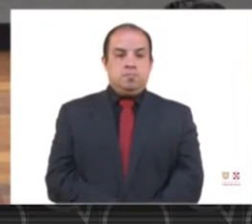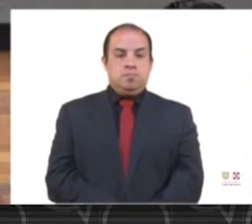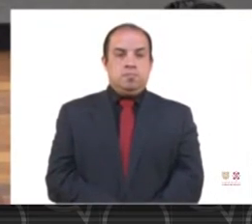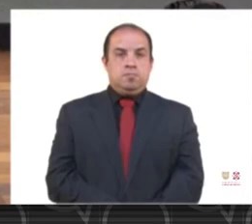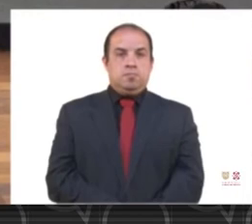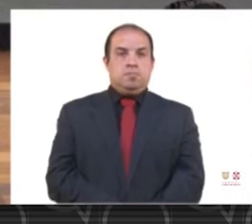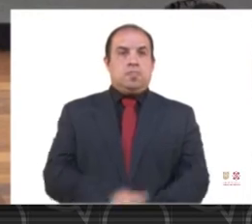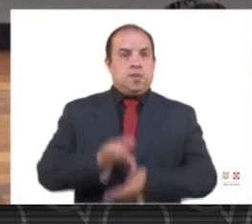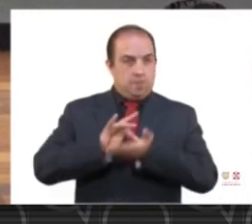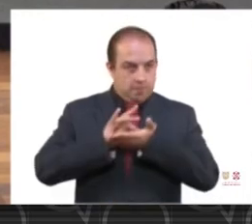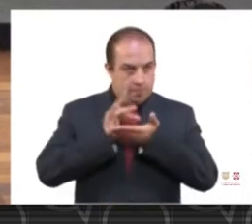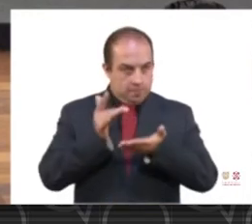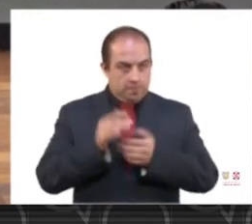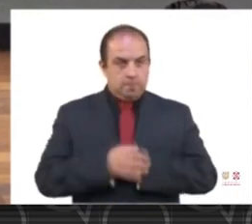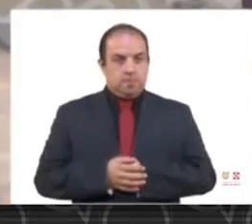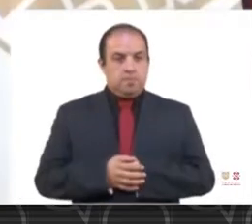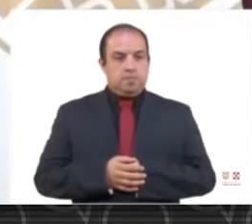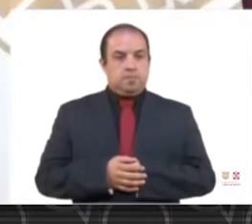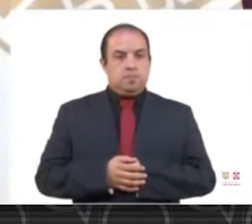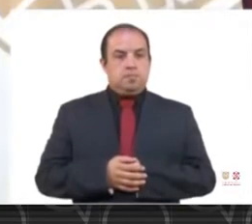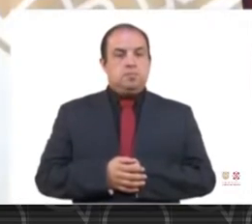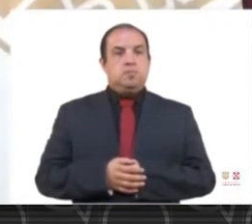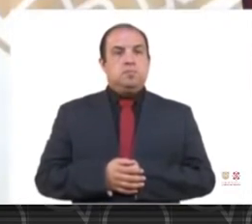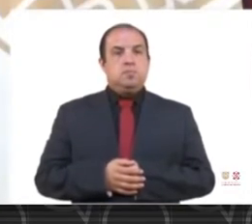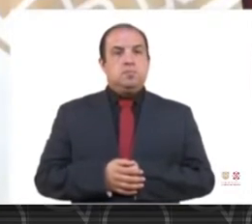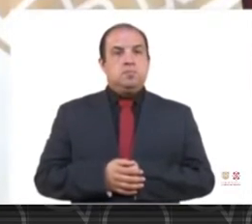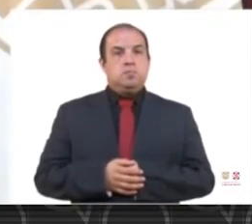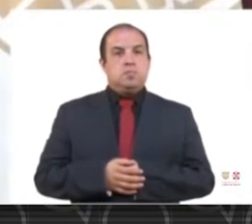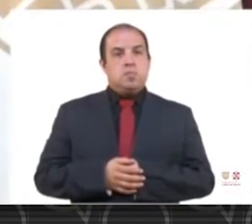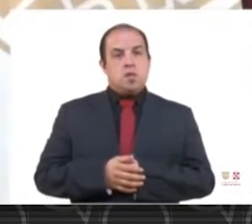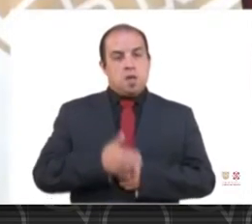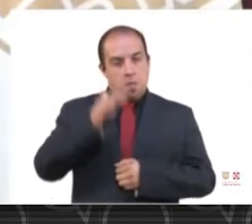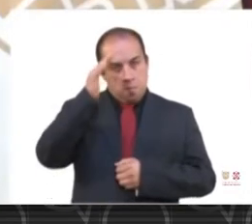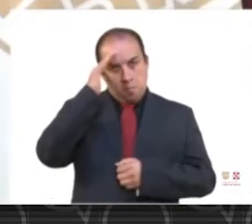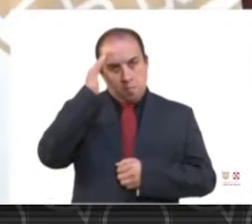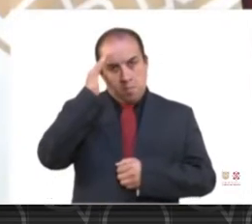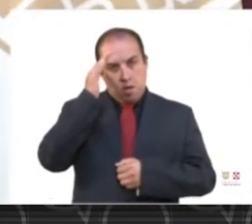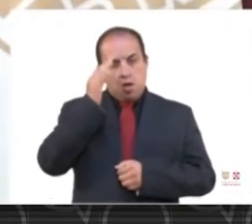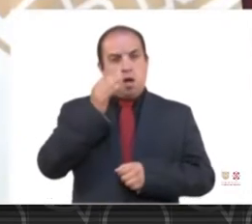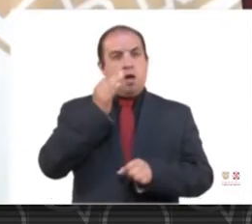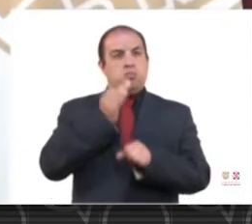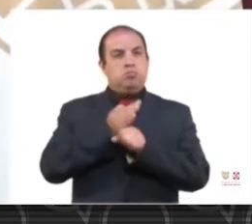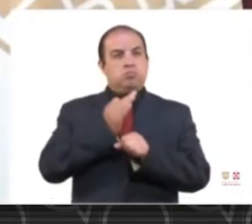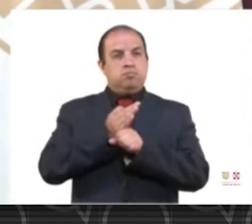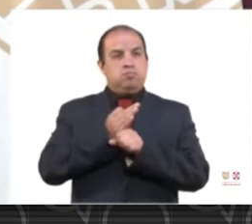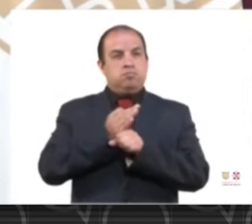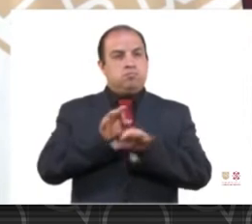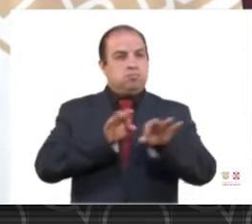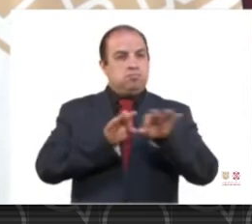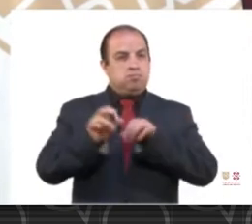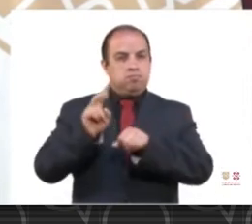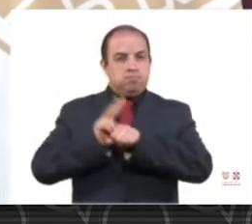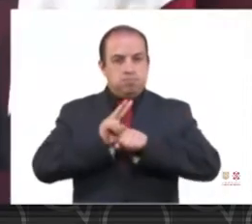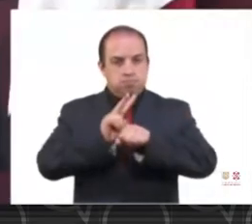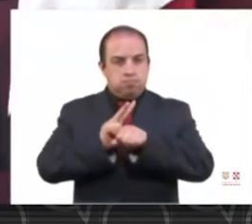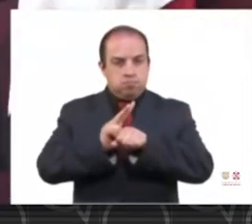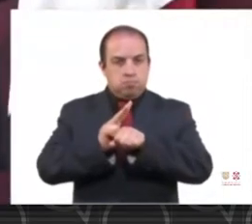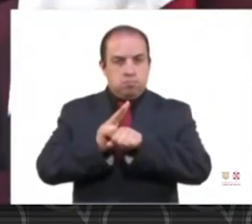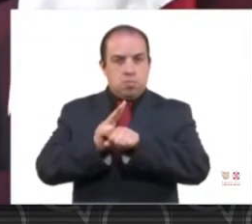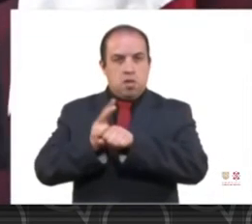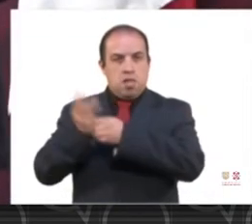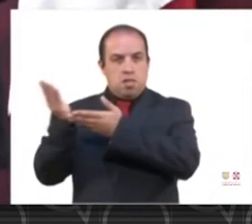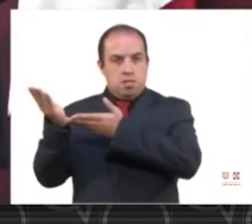Muchas gracias. Calculamos en este operativo una